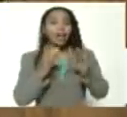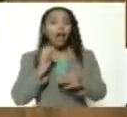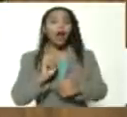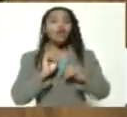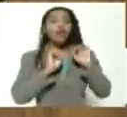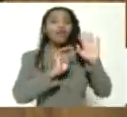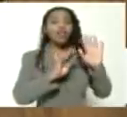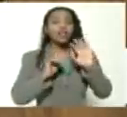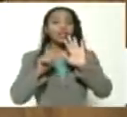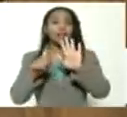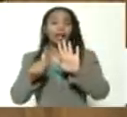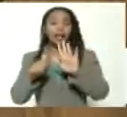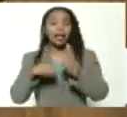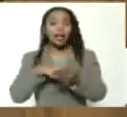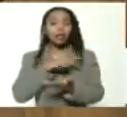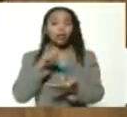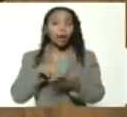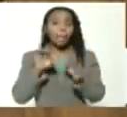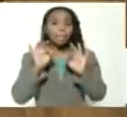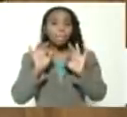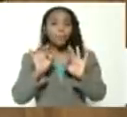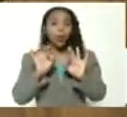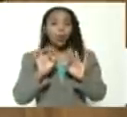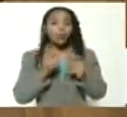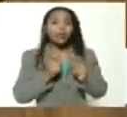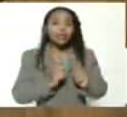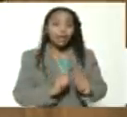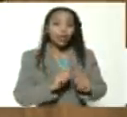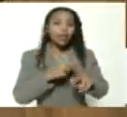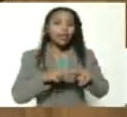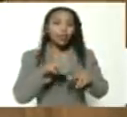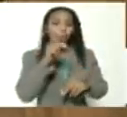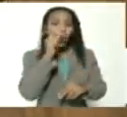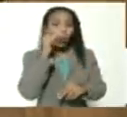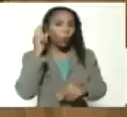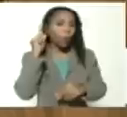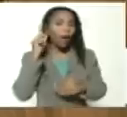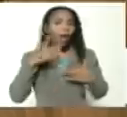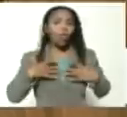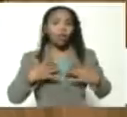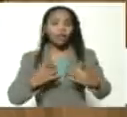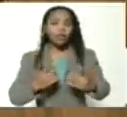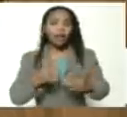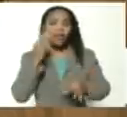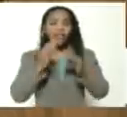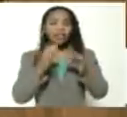Nacional especializada en el delito de trata de niños, niñas y adolescentes, y la Fiscalía